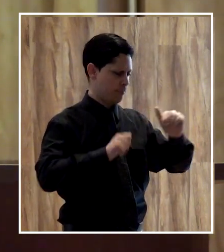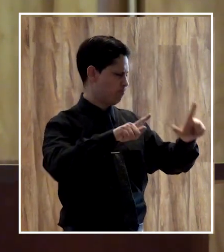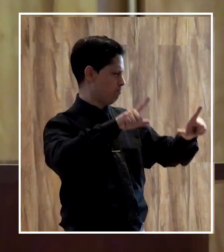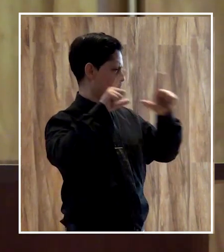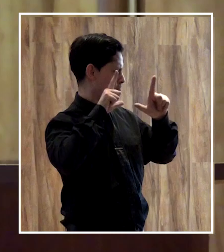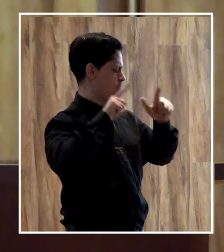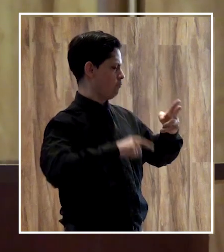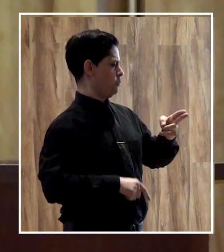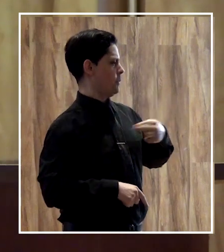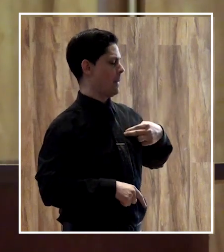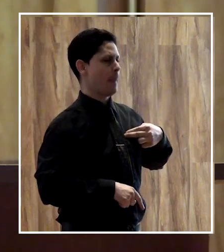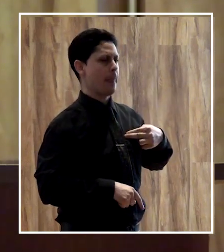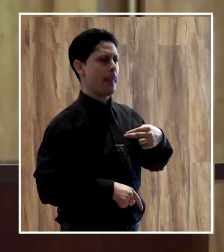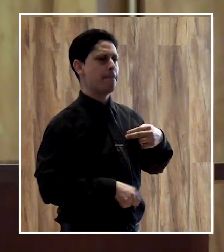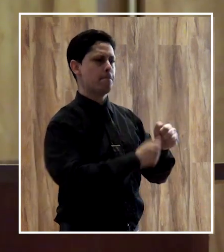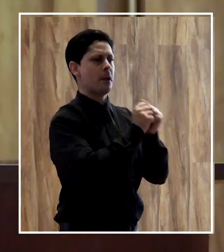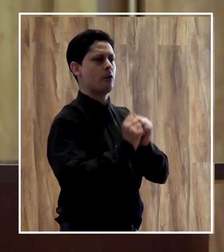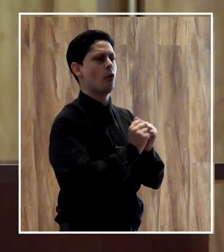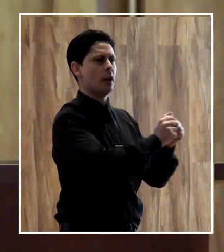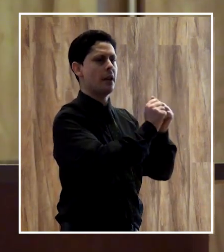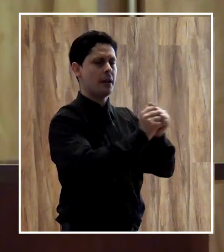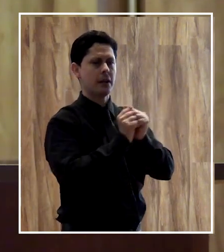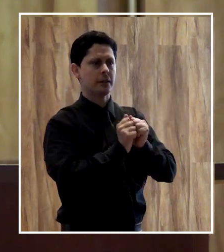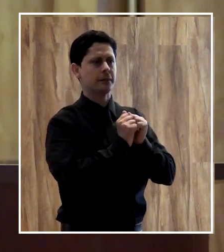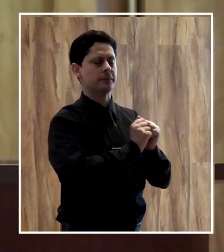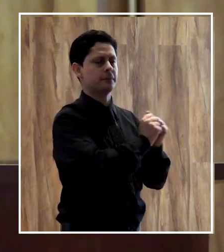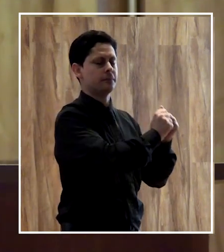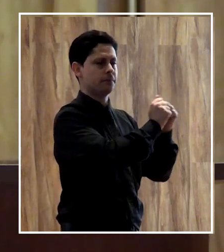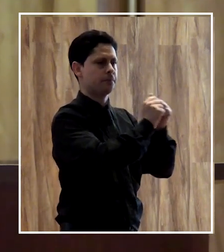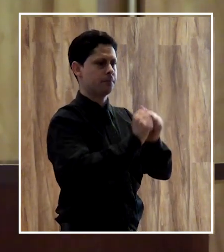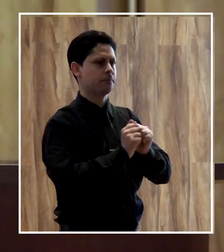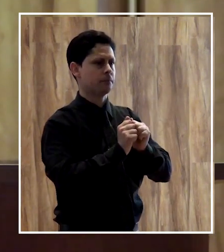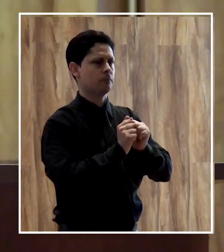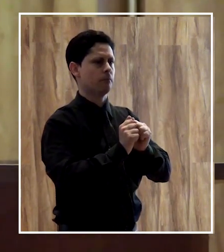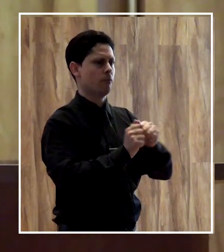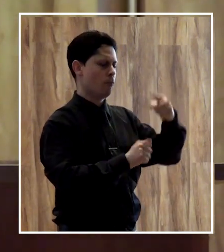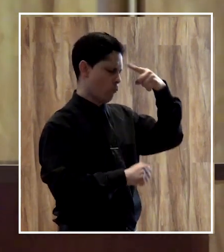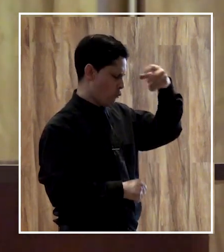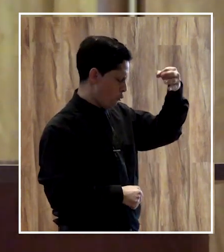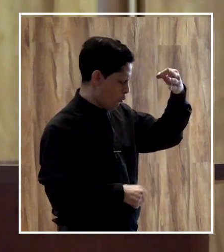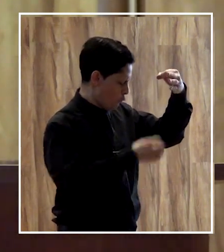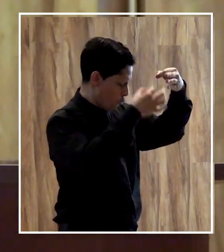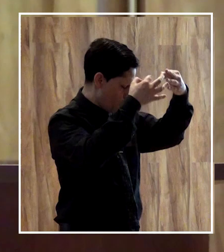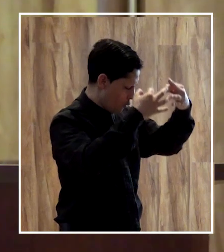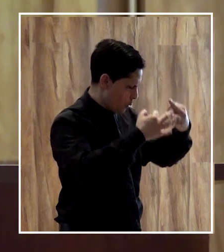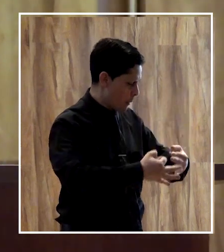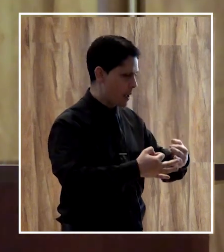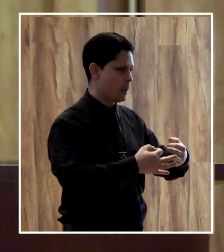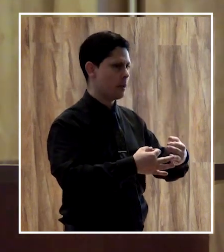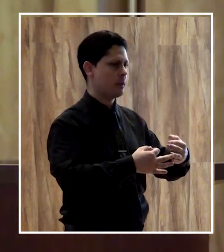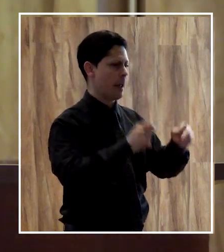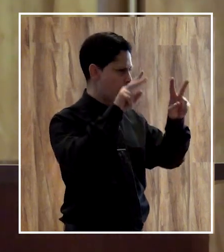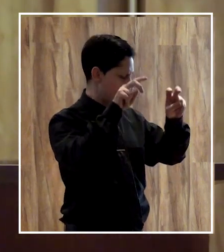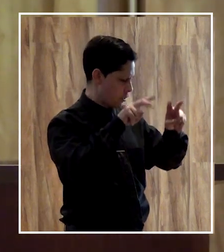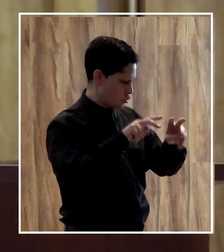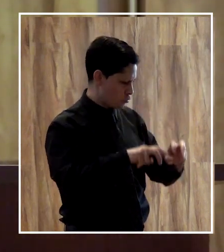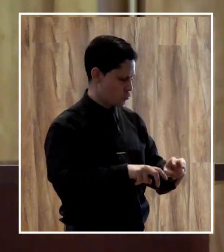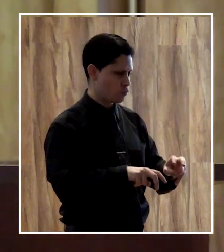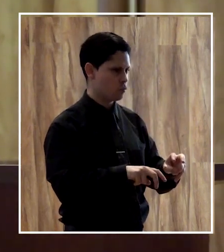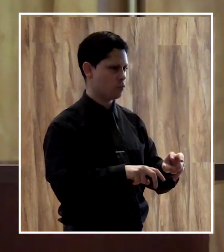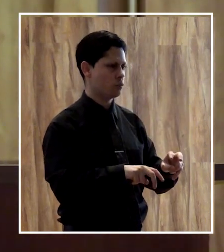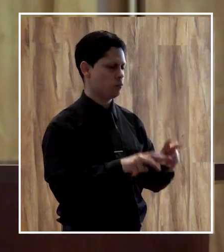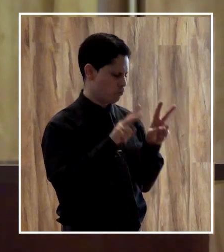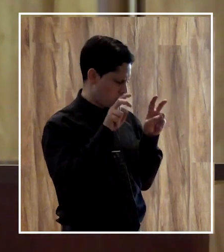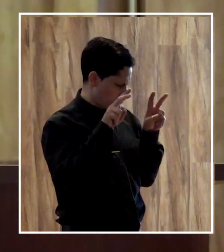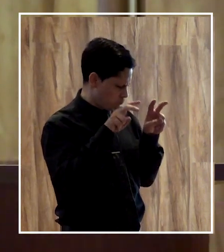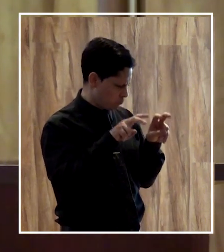colega reconocido por mis colegas que tenían la formación formal, digamos, del